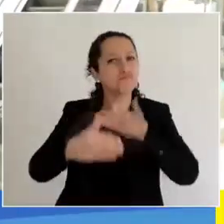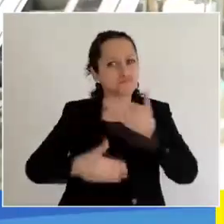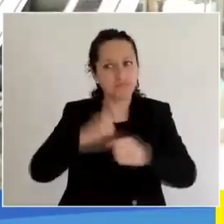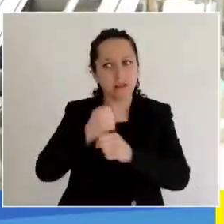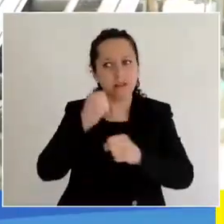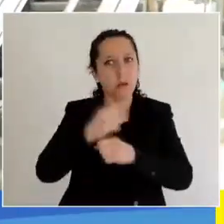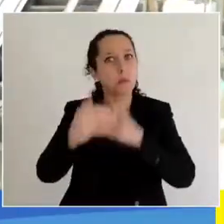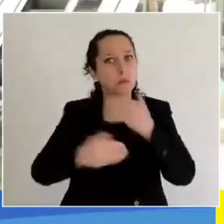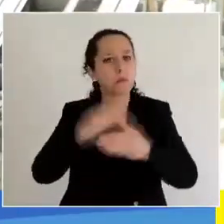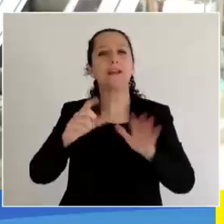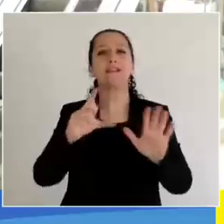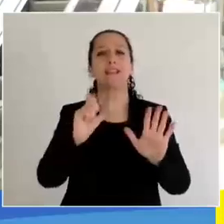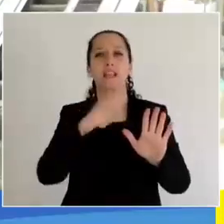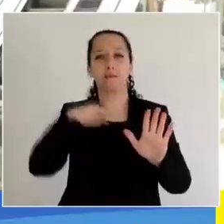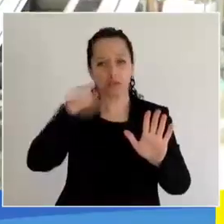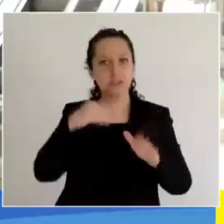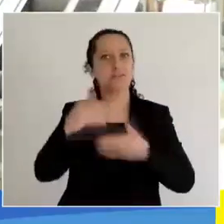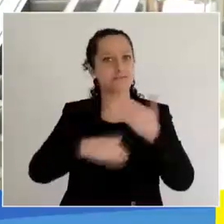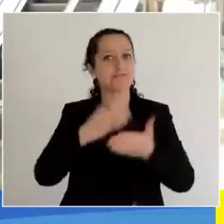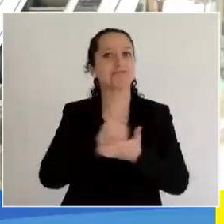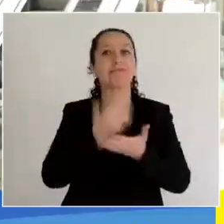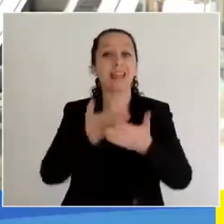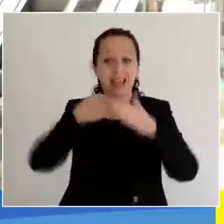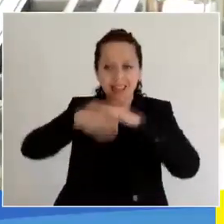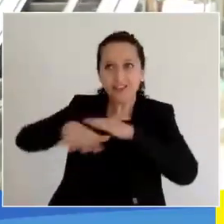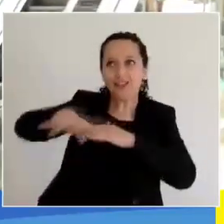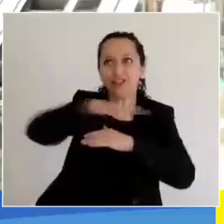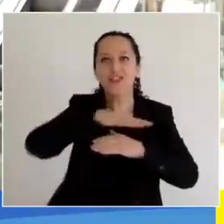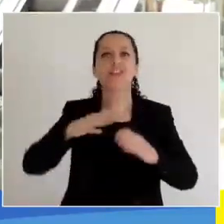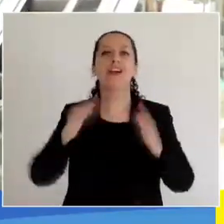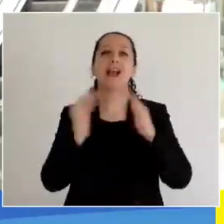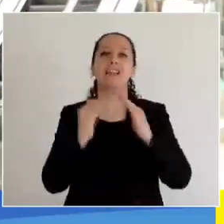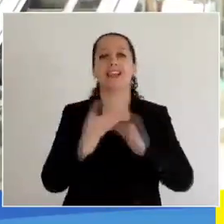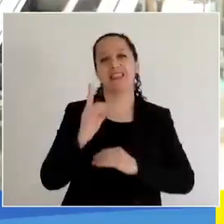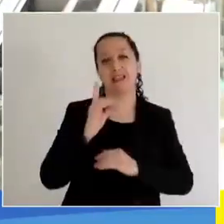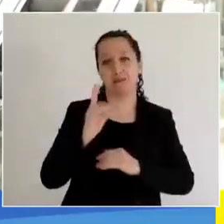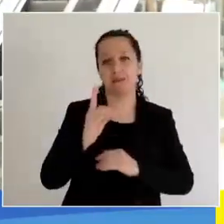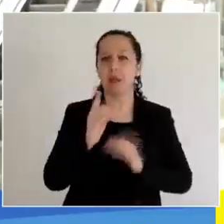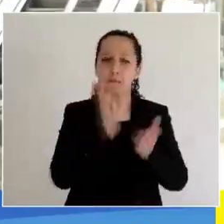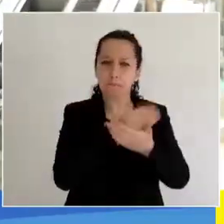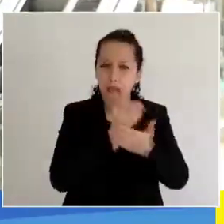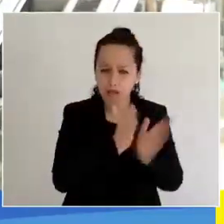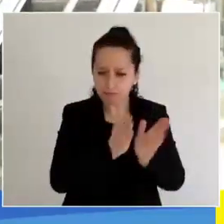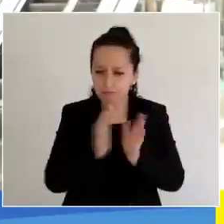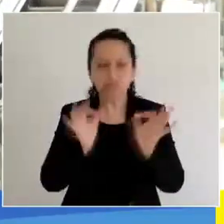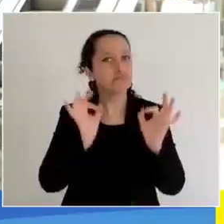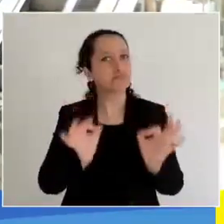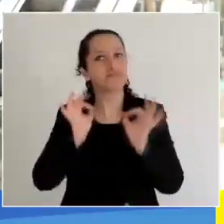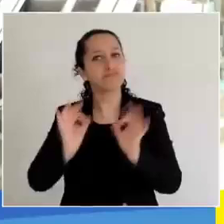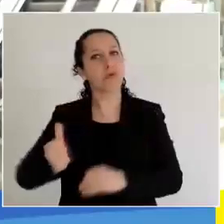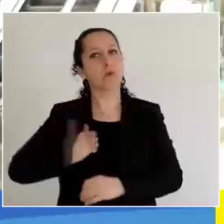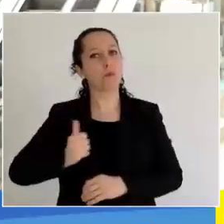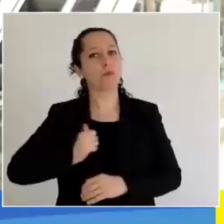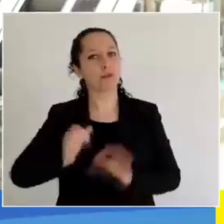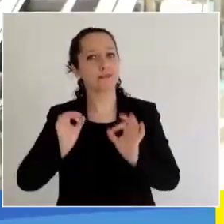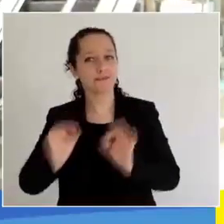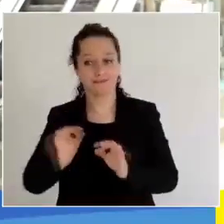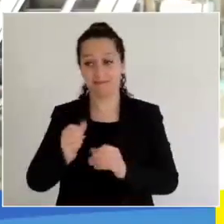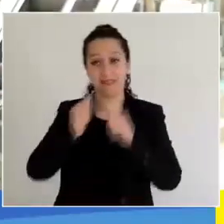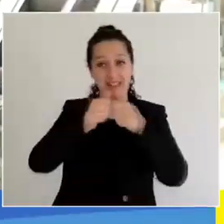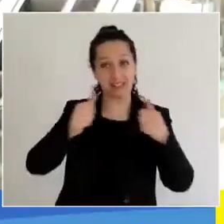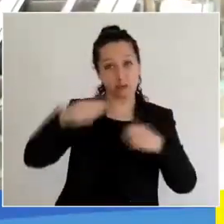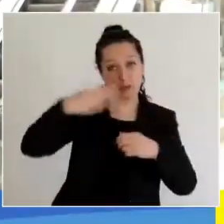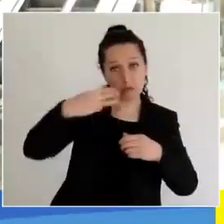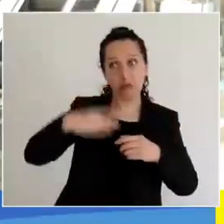70% de avance presentan las obras de reparación integral de la Casa de la Discapacidad siguiendo la planificación establecida. Así lo constataron directivos